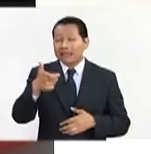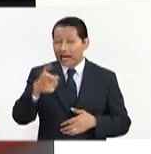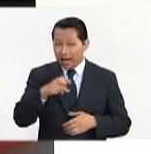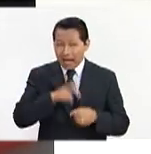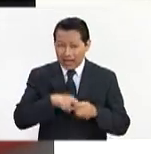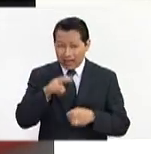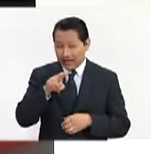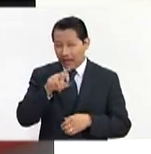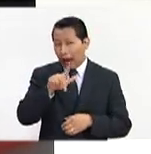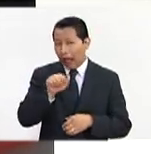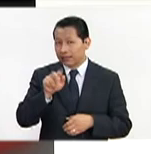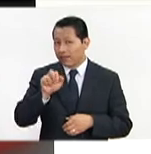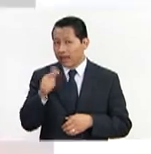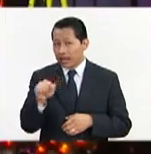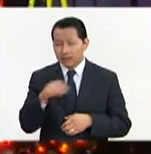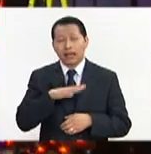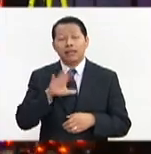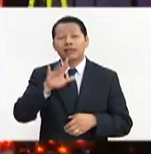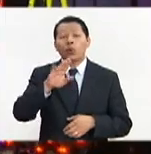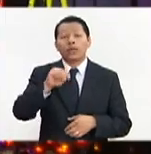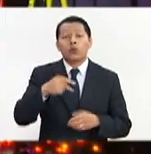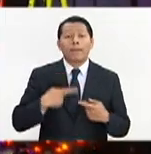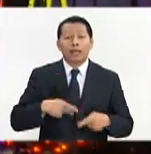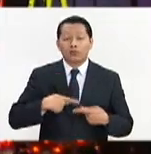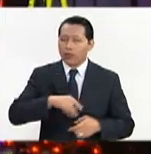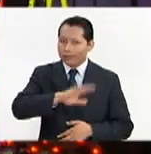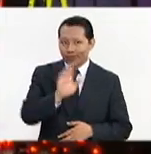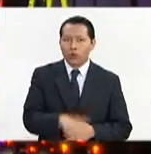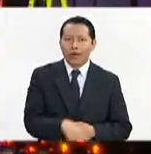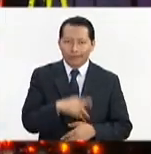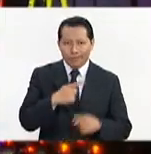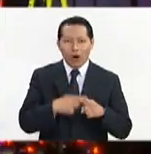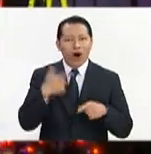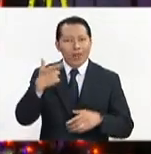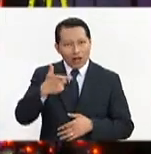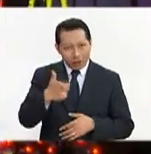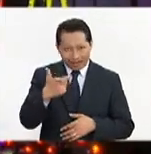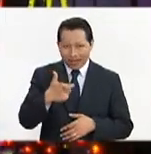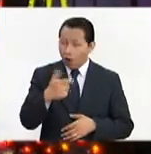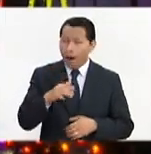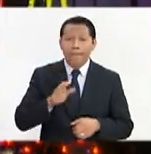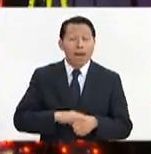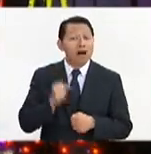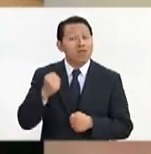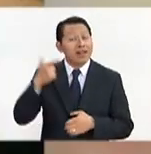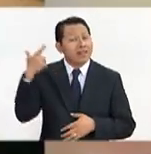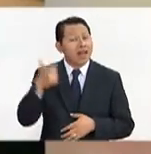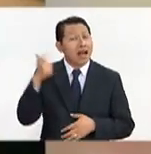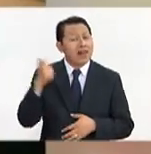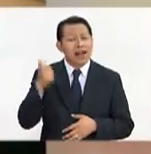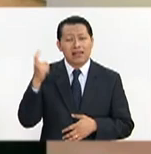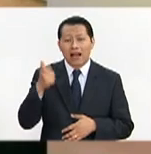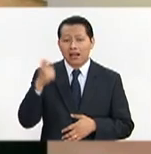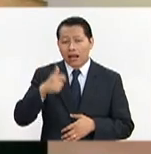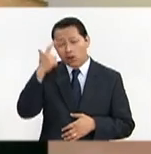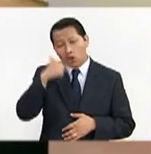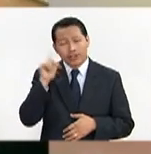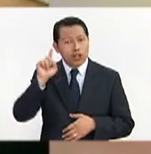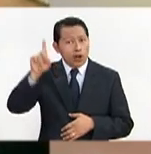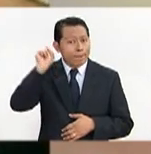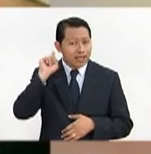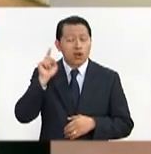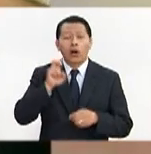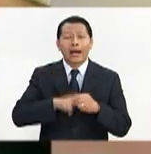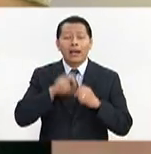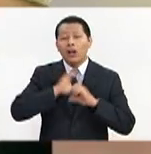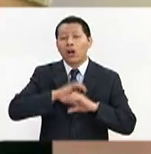Las Vegas. Aumentó a 59 el número de víctimas por este tiroteo registrado, el mayor tiroteo registrado en la historia de los Estados Unidos, en la noche del domingo en un